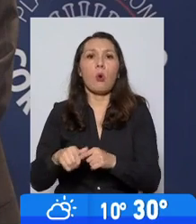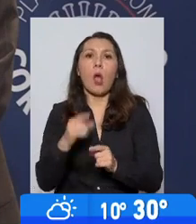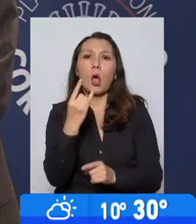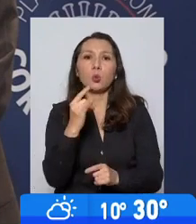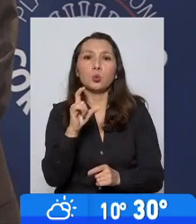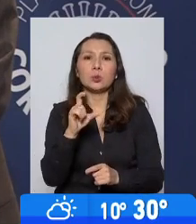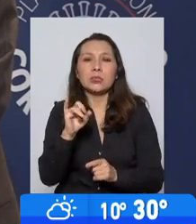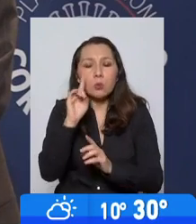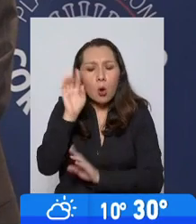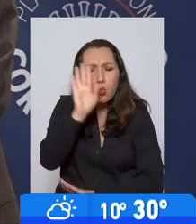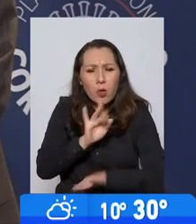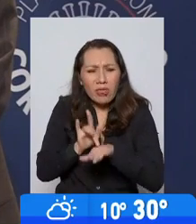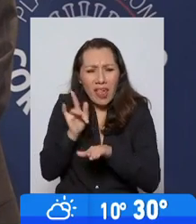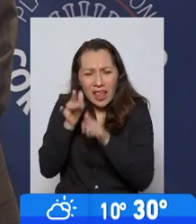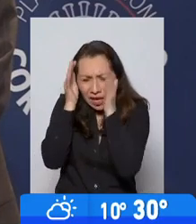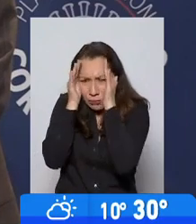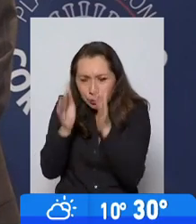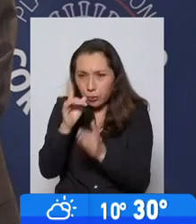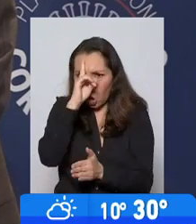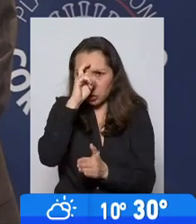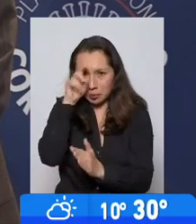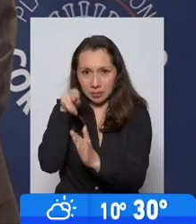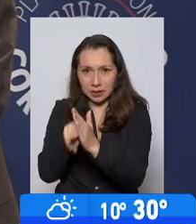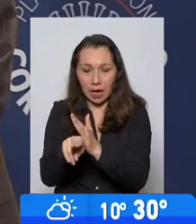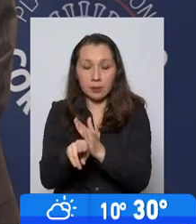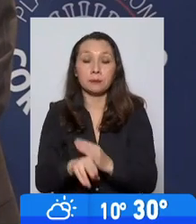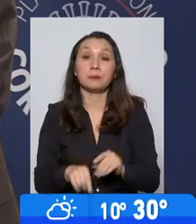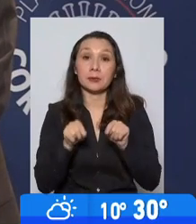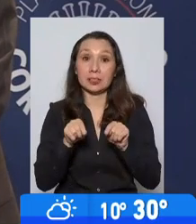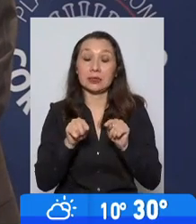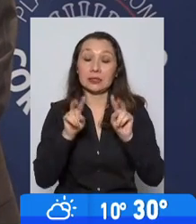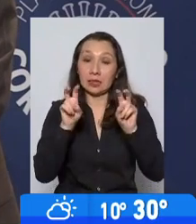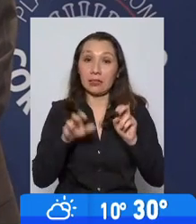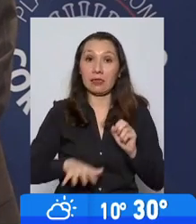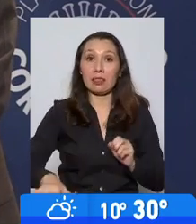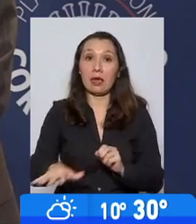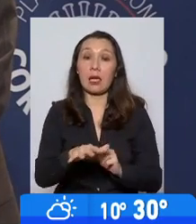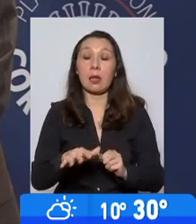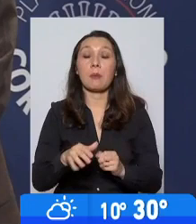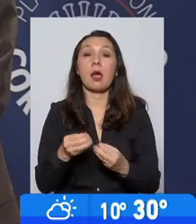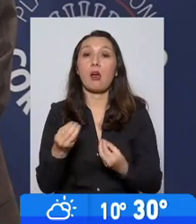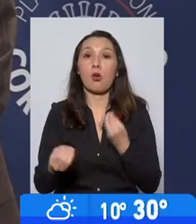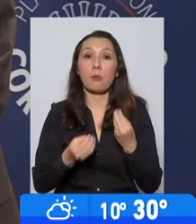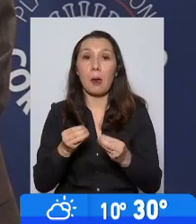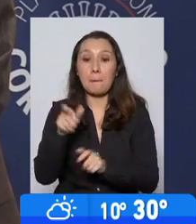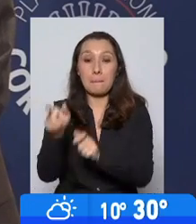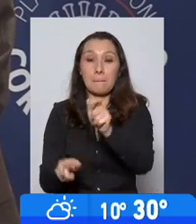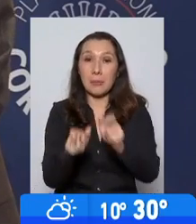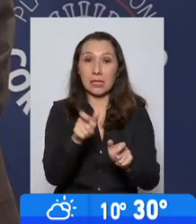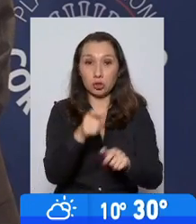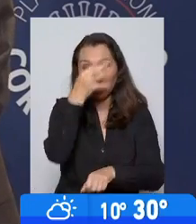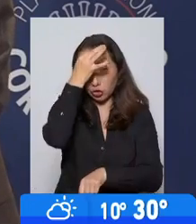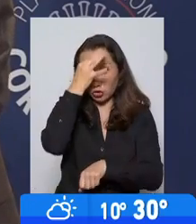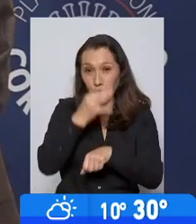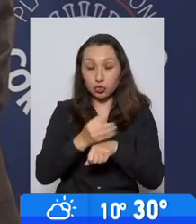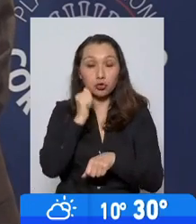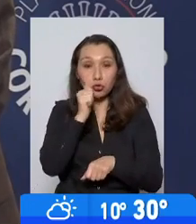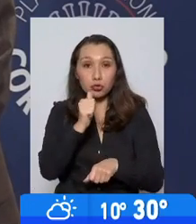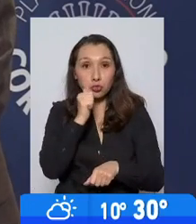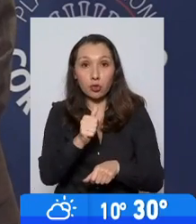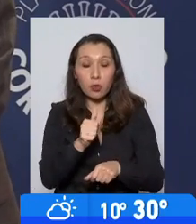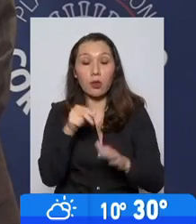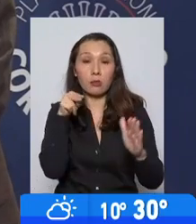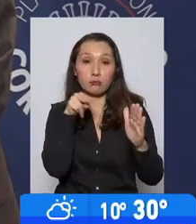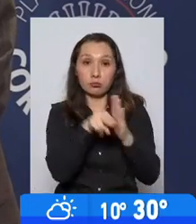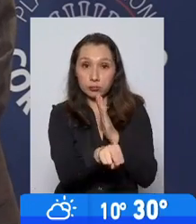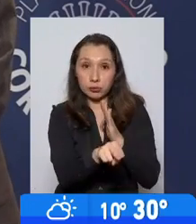intensivo. En este contexto, la situación de pacientes diariamente en una